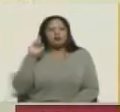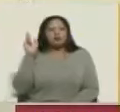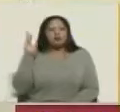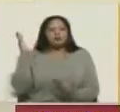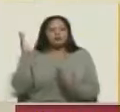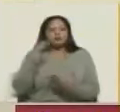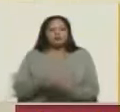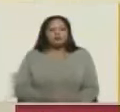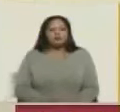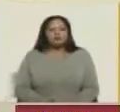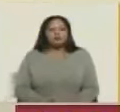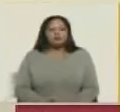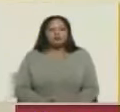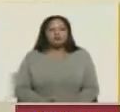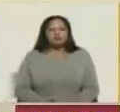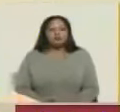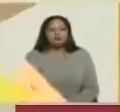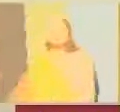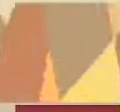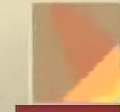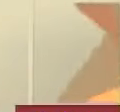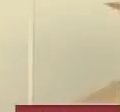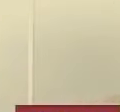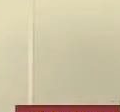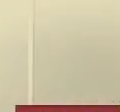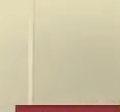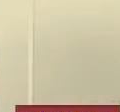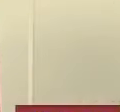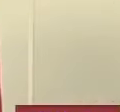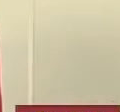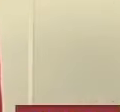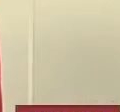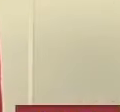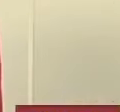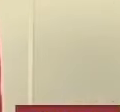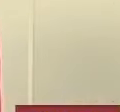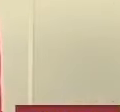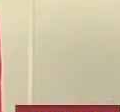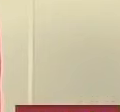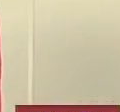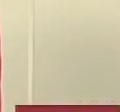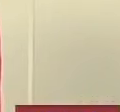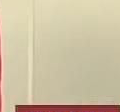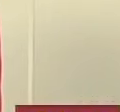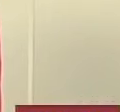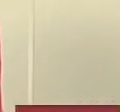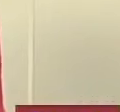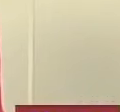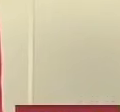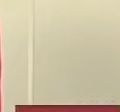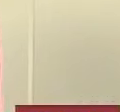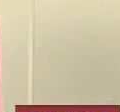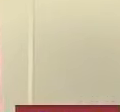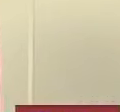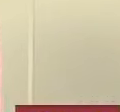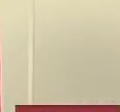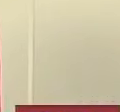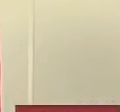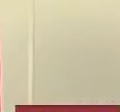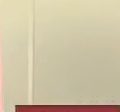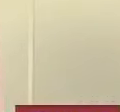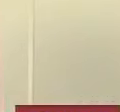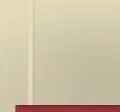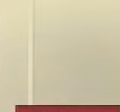Seguimos escuchando la rueda de prensa. Candidatura. ¿Cuál postura tiene el partido, entendiendo que ese día se pudiera generar